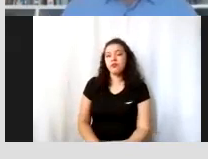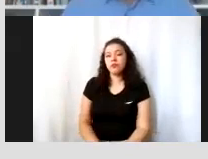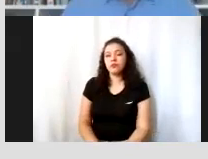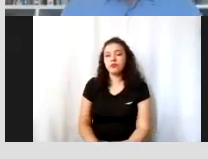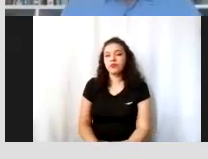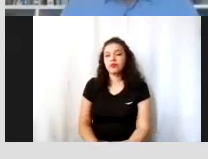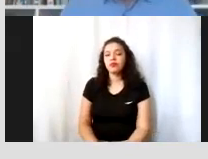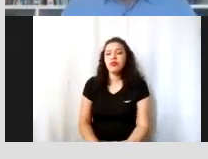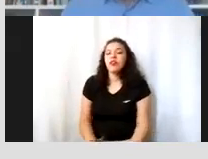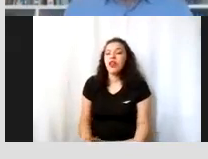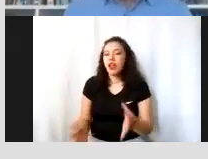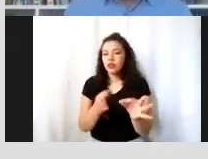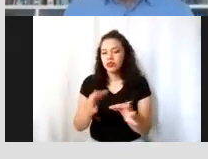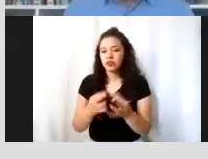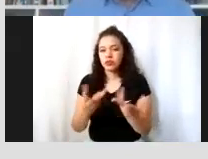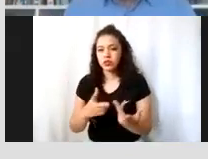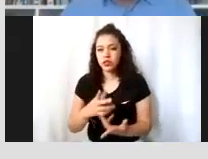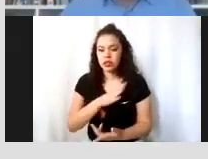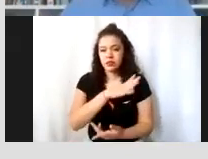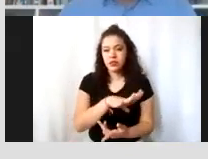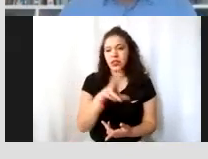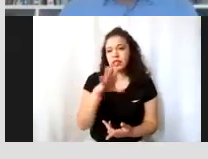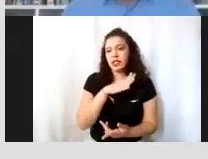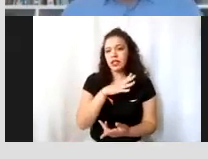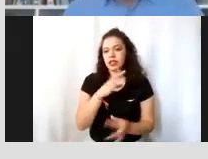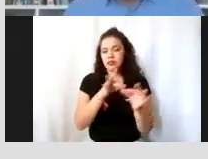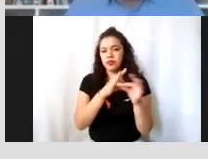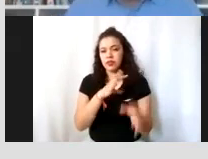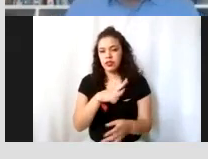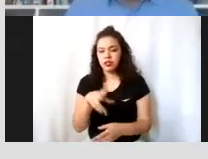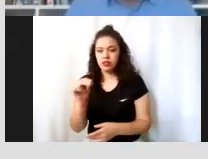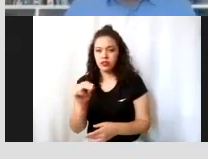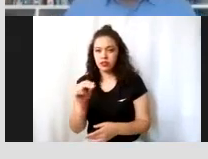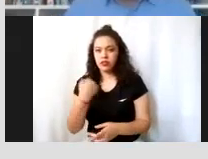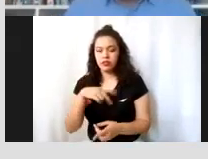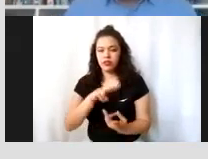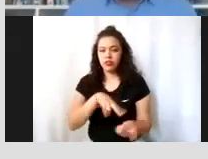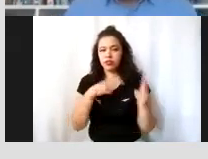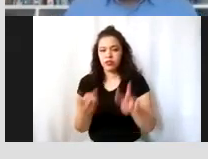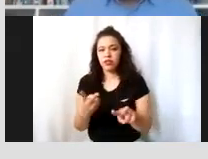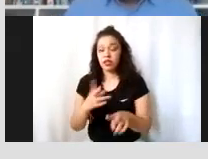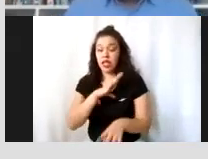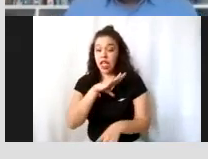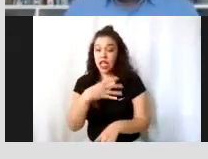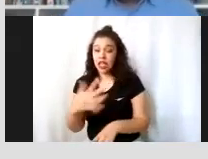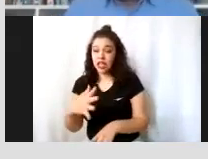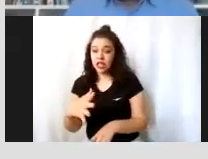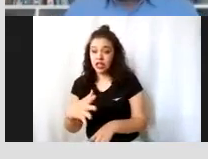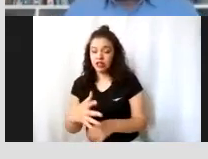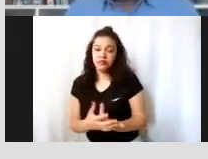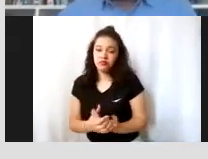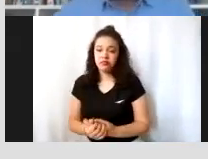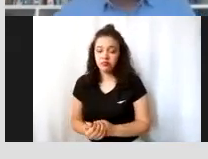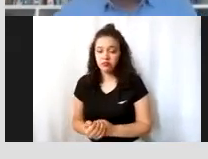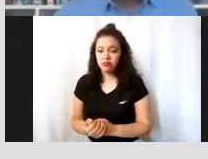que decía de específico y no genérico, nuestro aviso es al revés, es un poco general y genérico. Entonces,